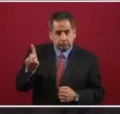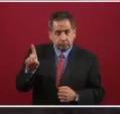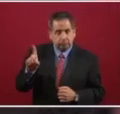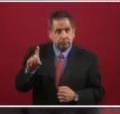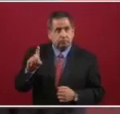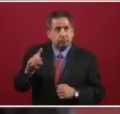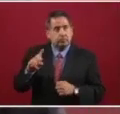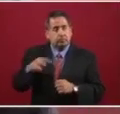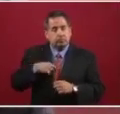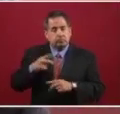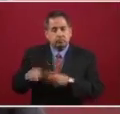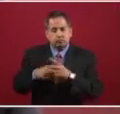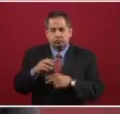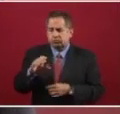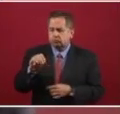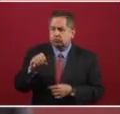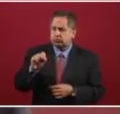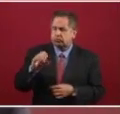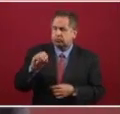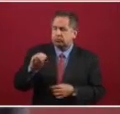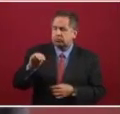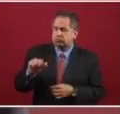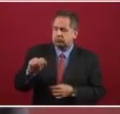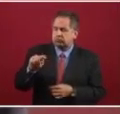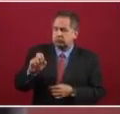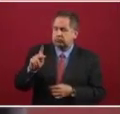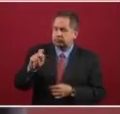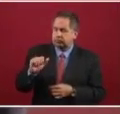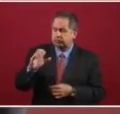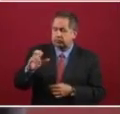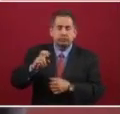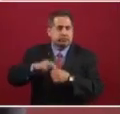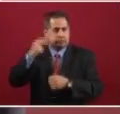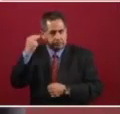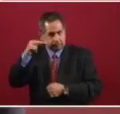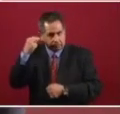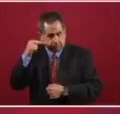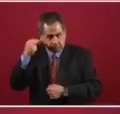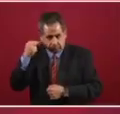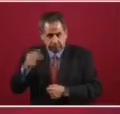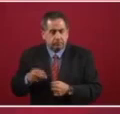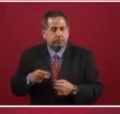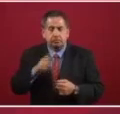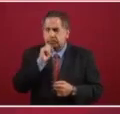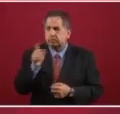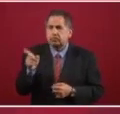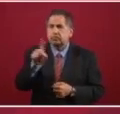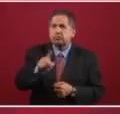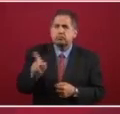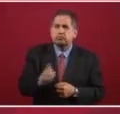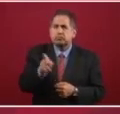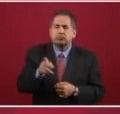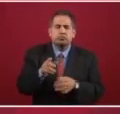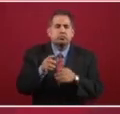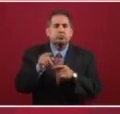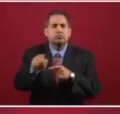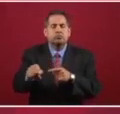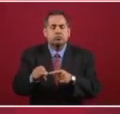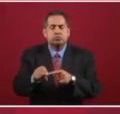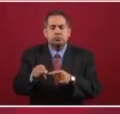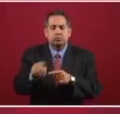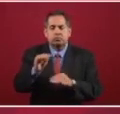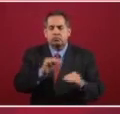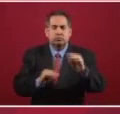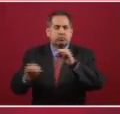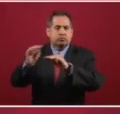vamos a Coscomatepec, Veracruz, y a la Sierra